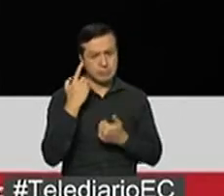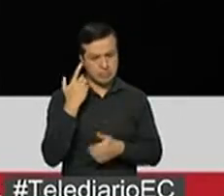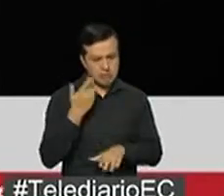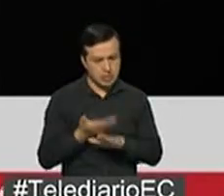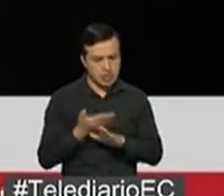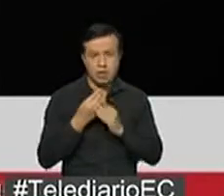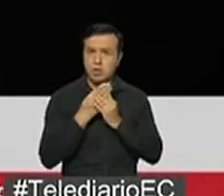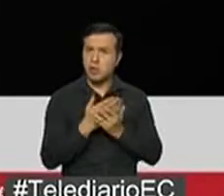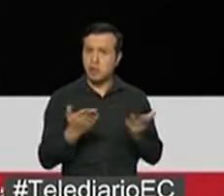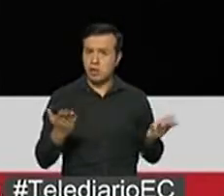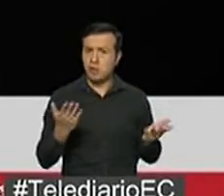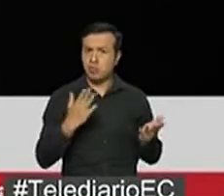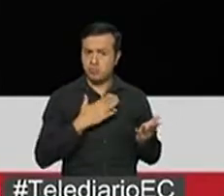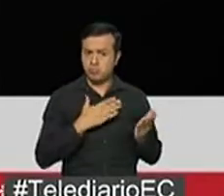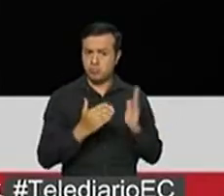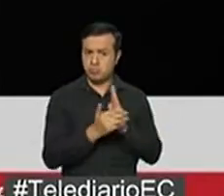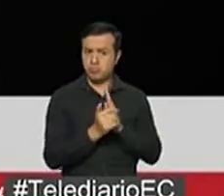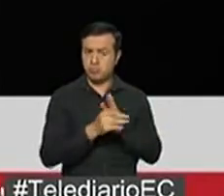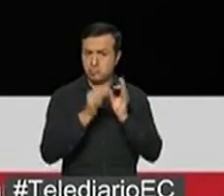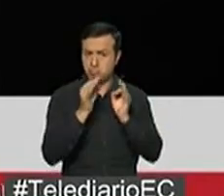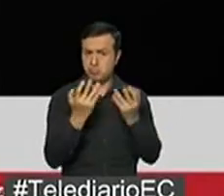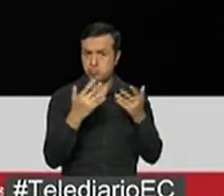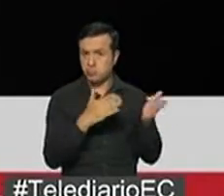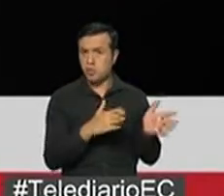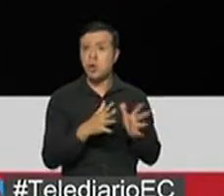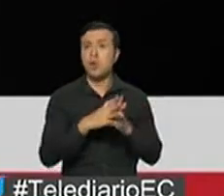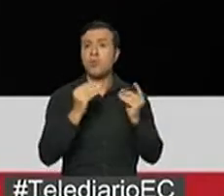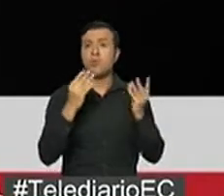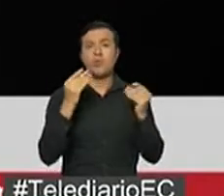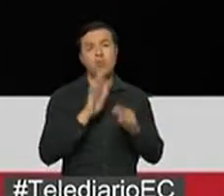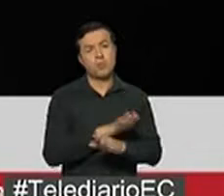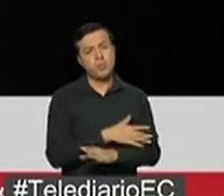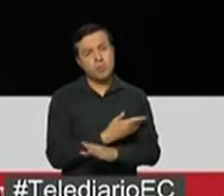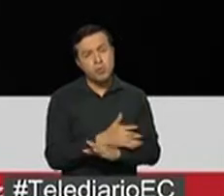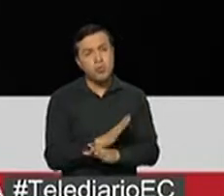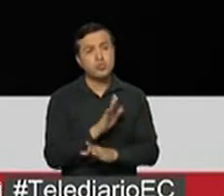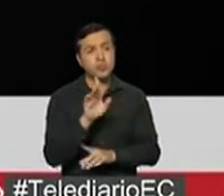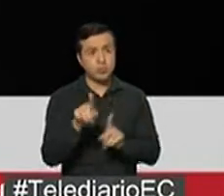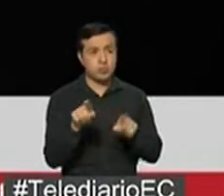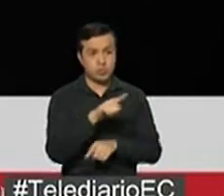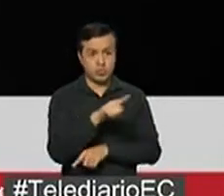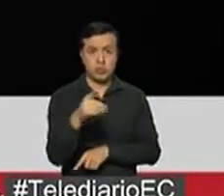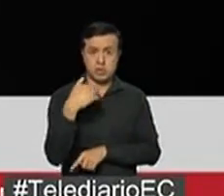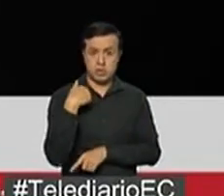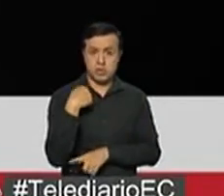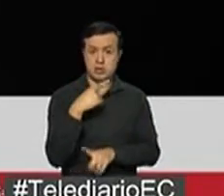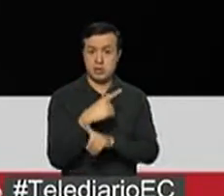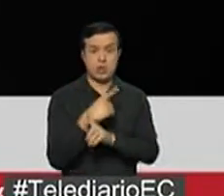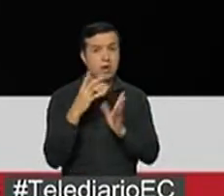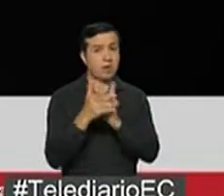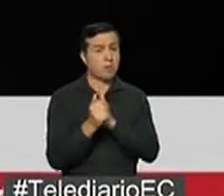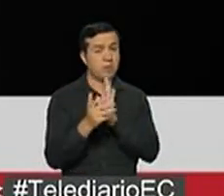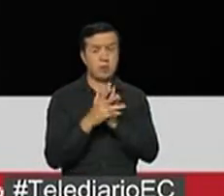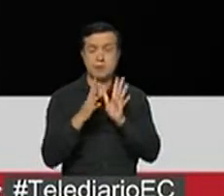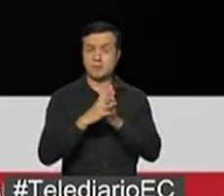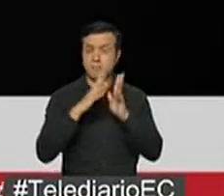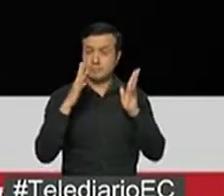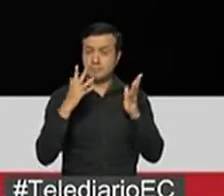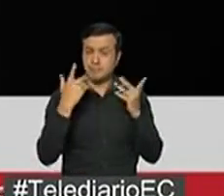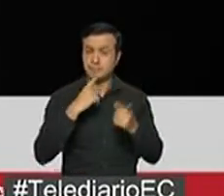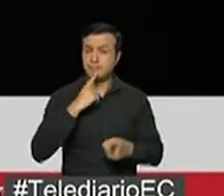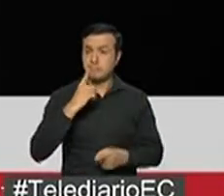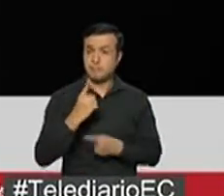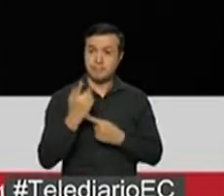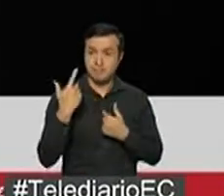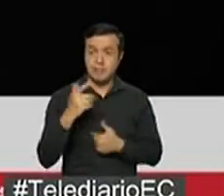vean lo que hacemos hay muchos músicos con discapacidad visual muy talentosos sin embargo